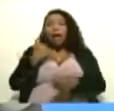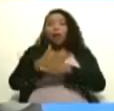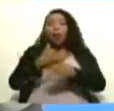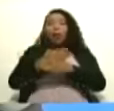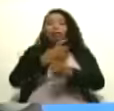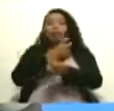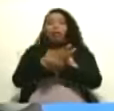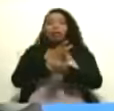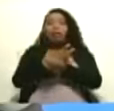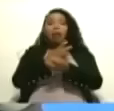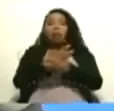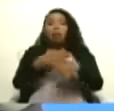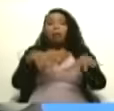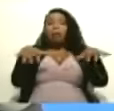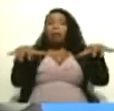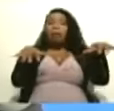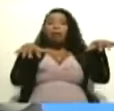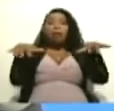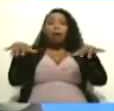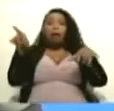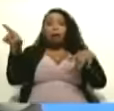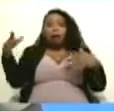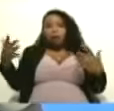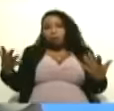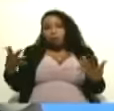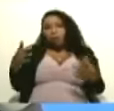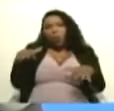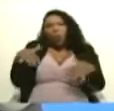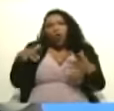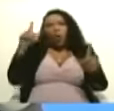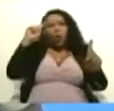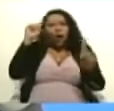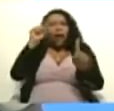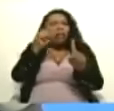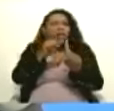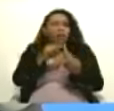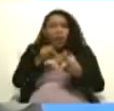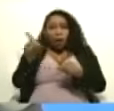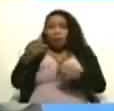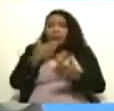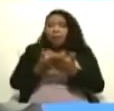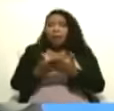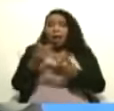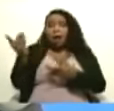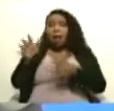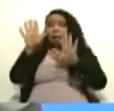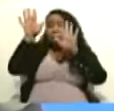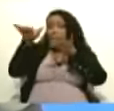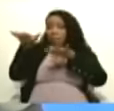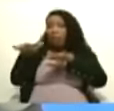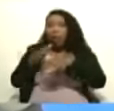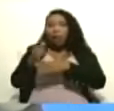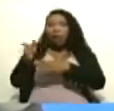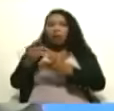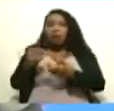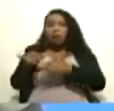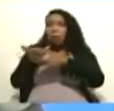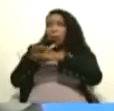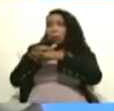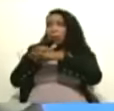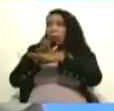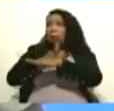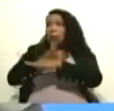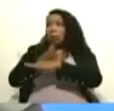fantasmática qu era era el Qué era lo que le pidieron que hicieran y él fue y lo hizo como pidiendo perdón por haber ido